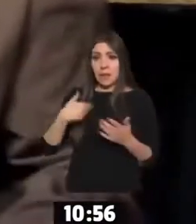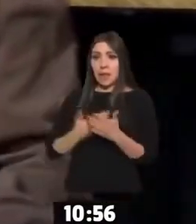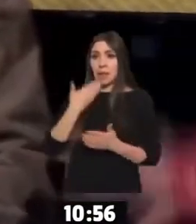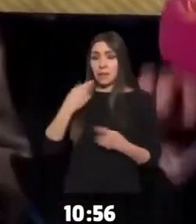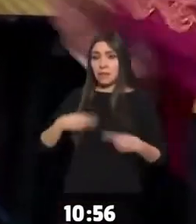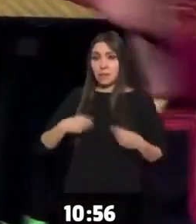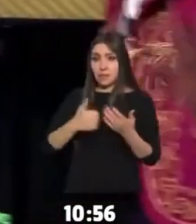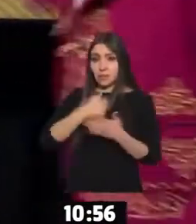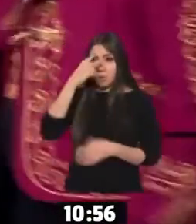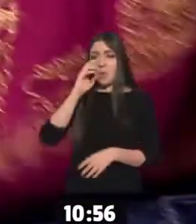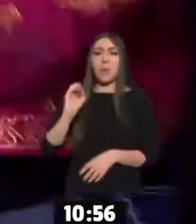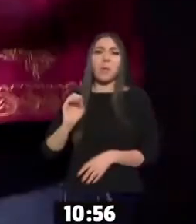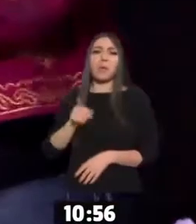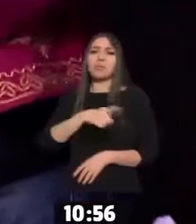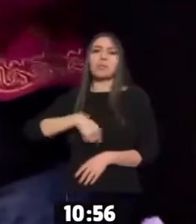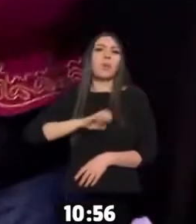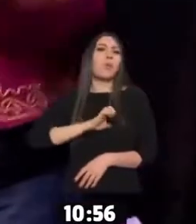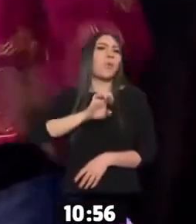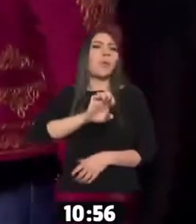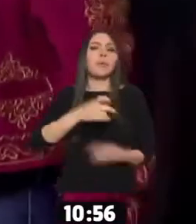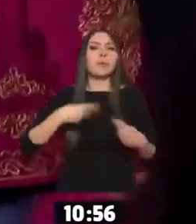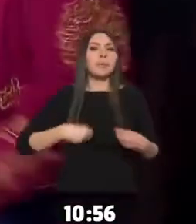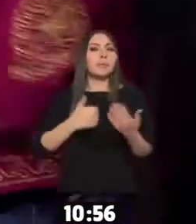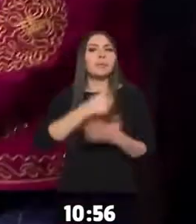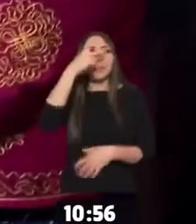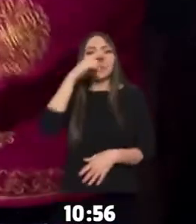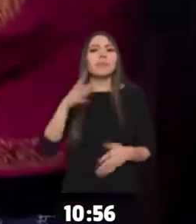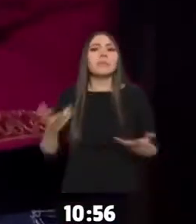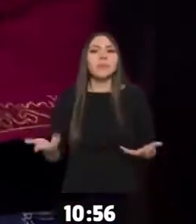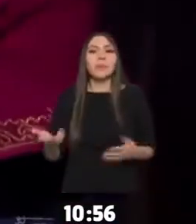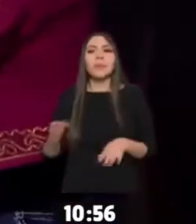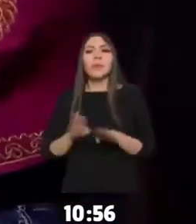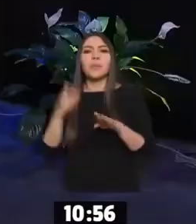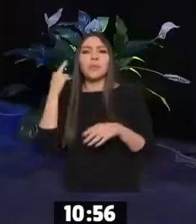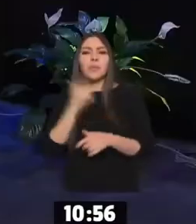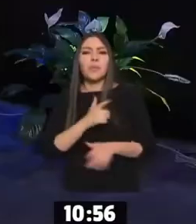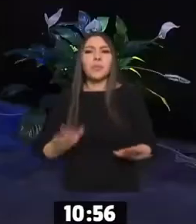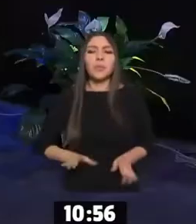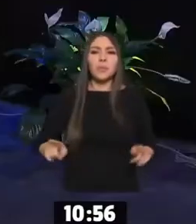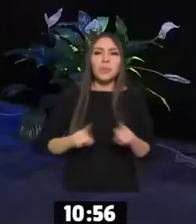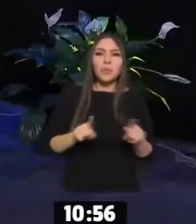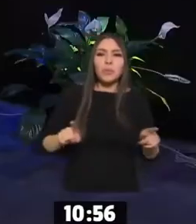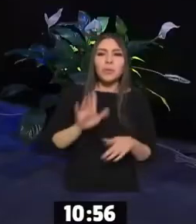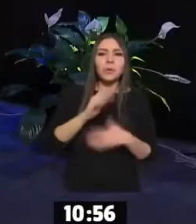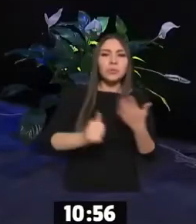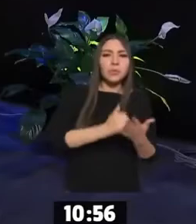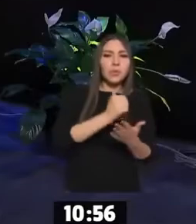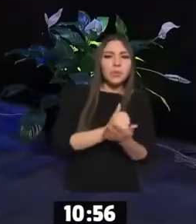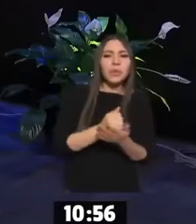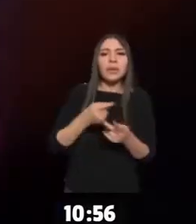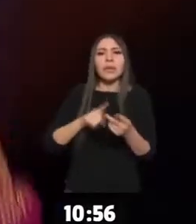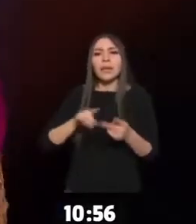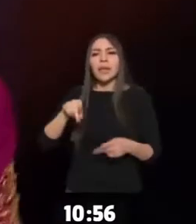Juan Cicerol, nos odias. Nos odias. Más o menos por ahí el estilacho indie, urbano, claro. De afuera, de adentro,